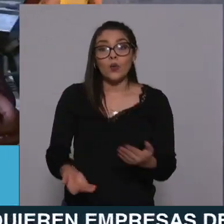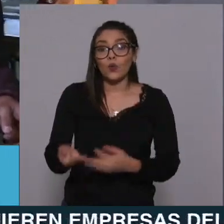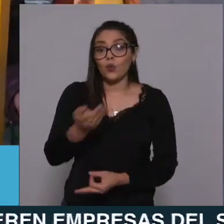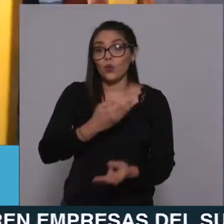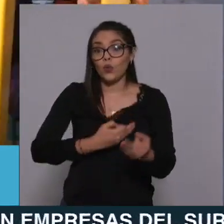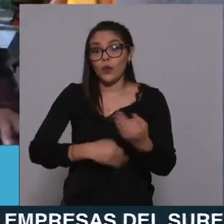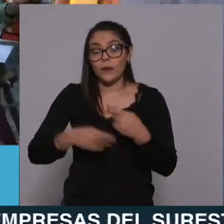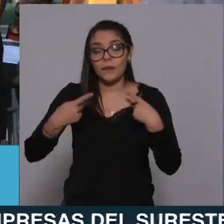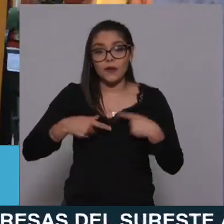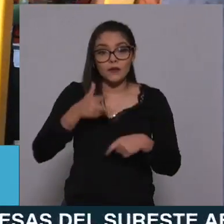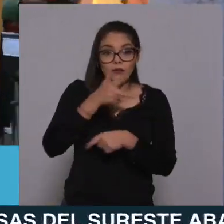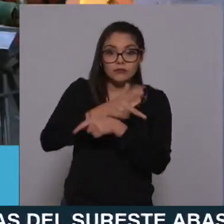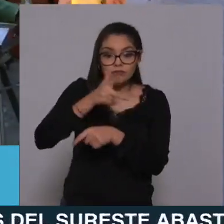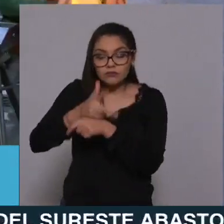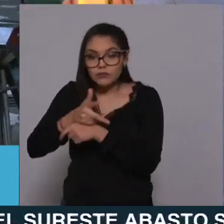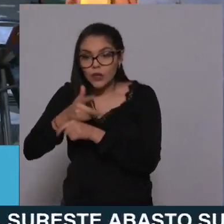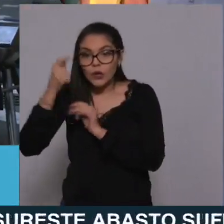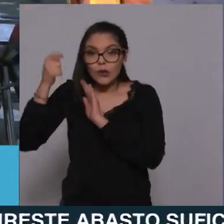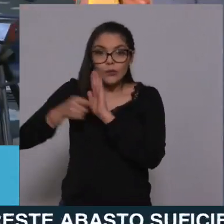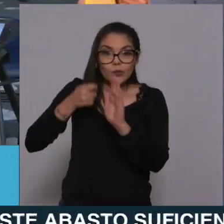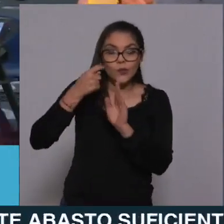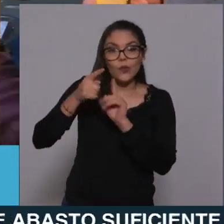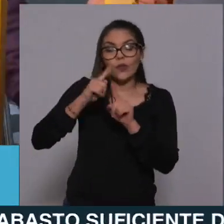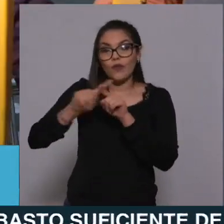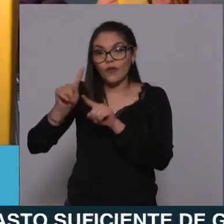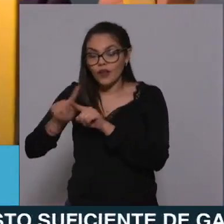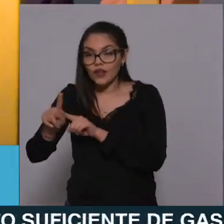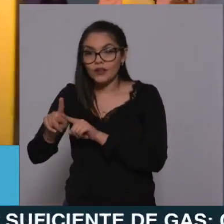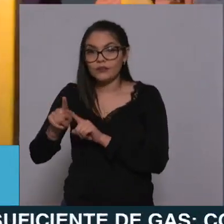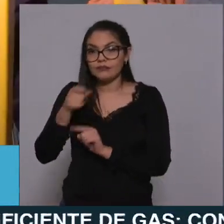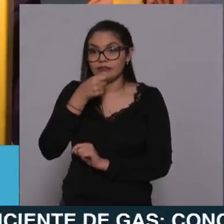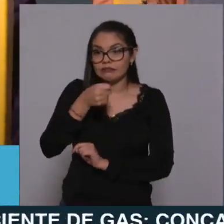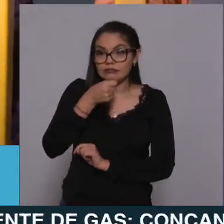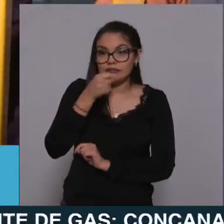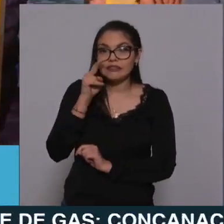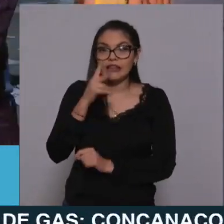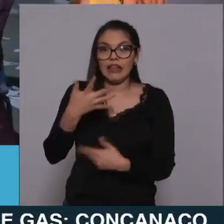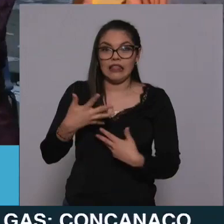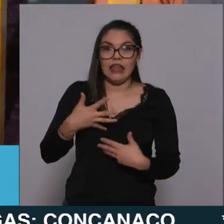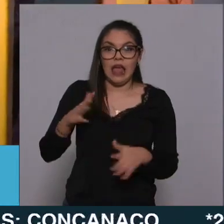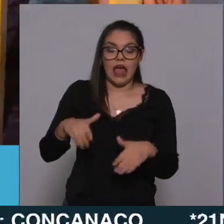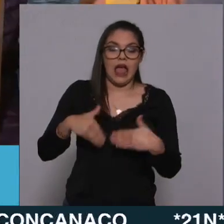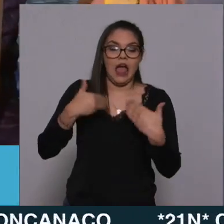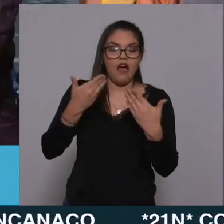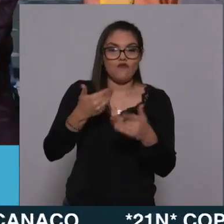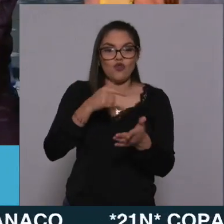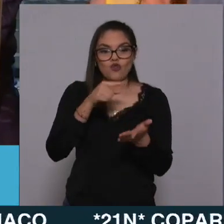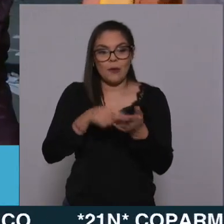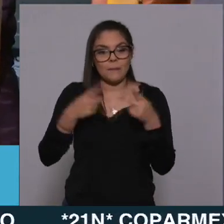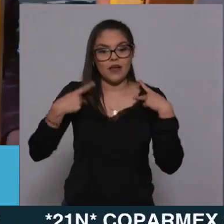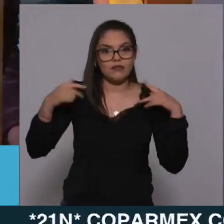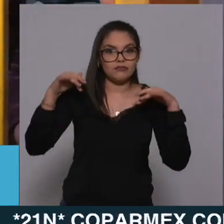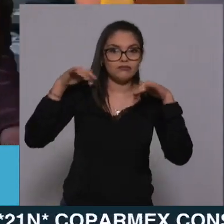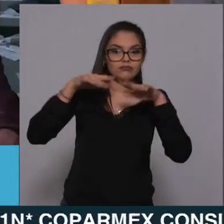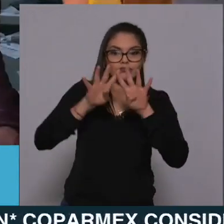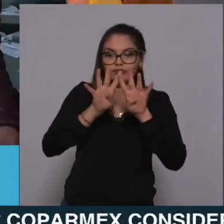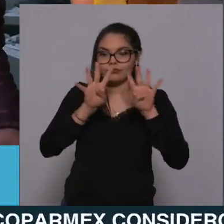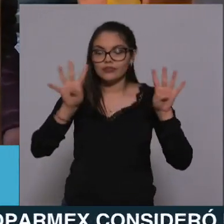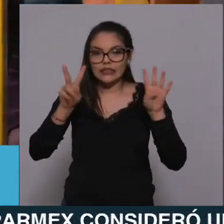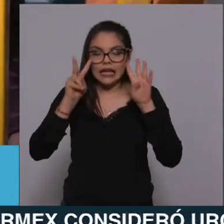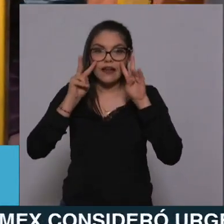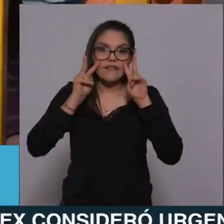de comunicación, algunos alumnos todavía que se encuentran en este lugar afuera de la Prepa 7, pues están